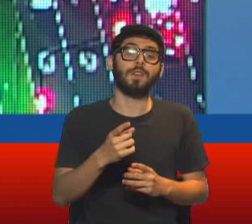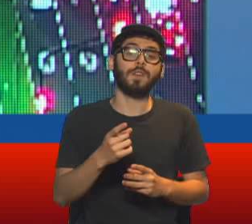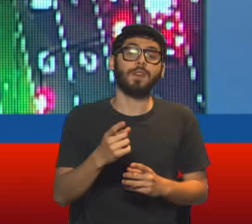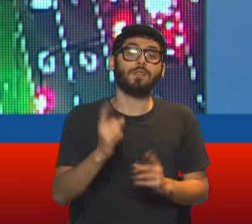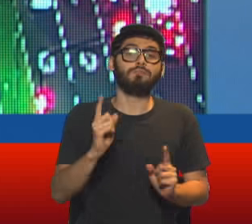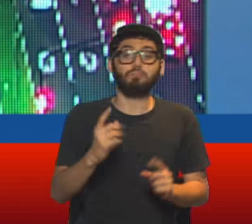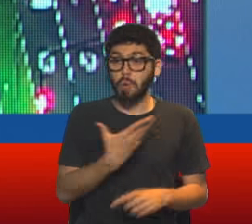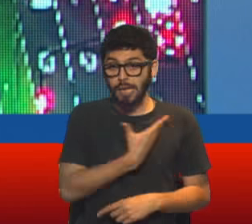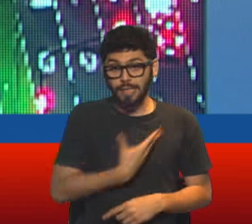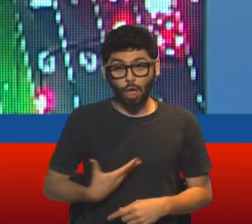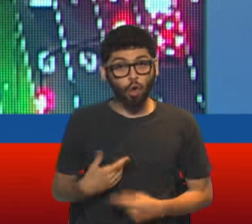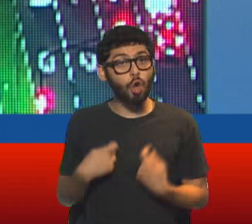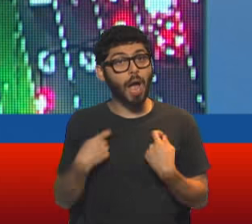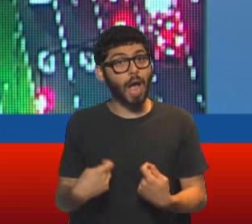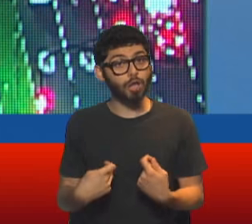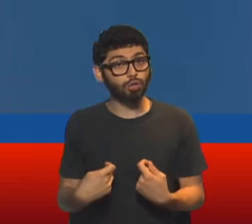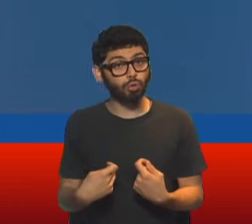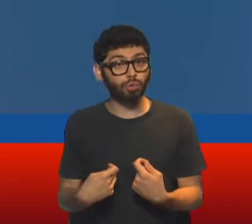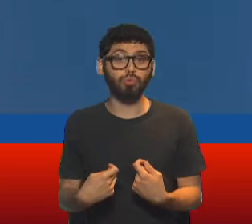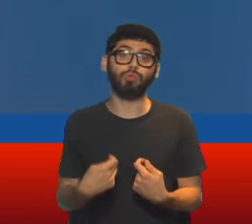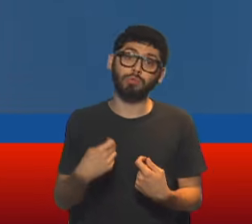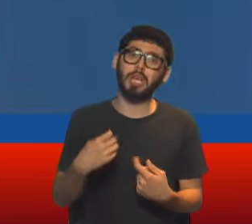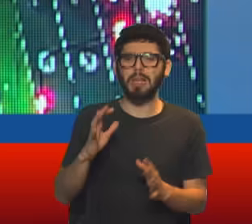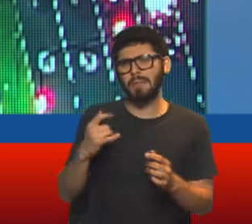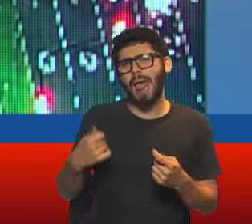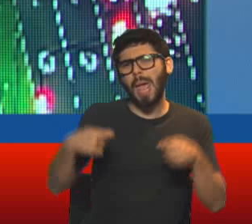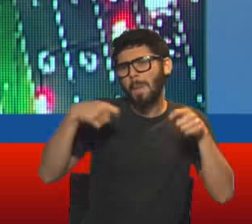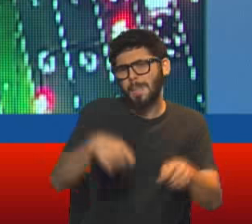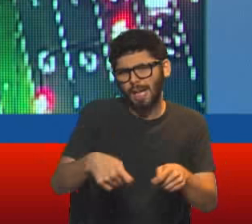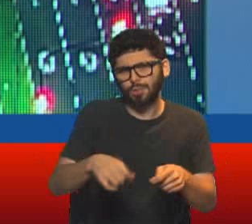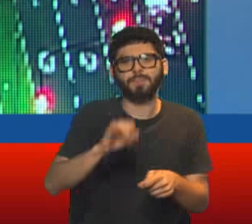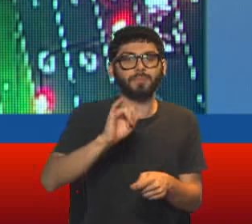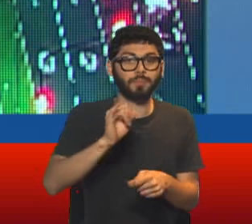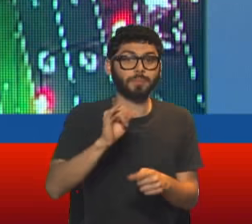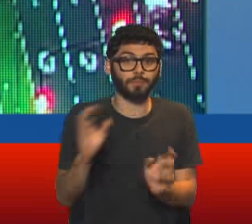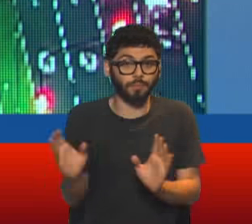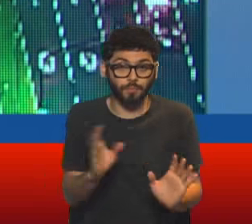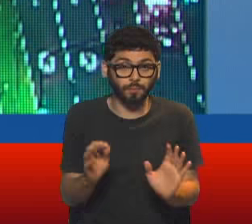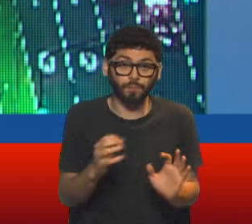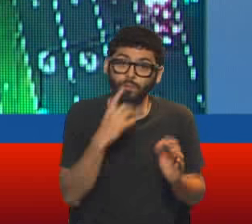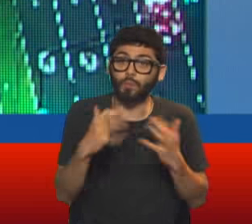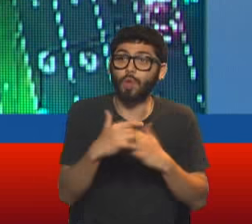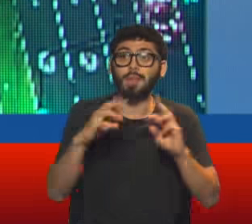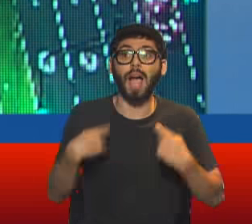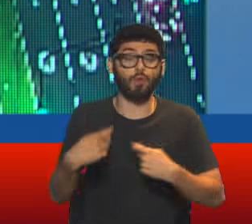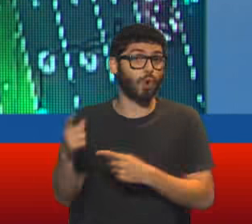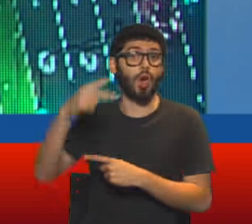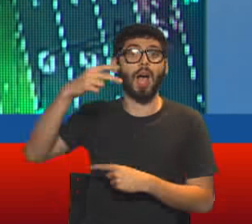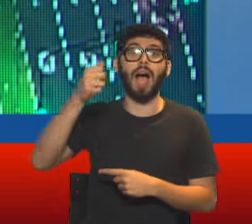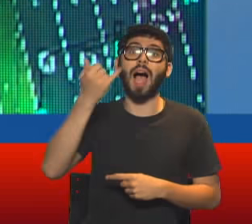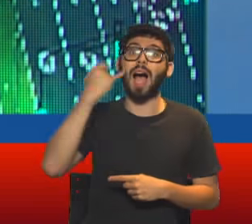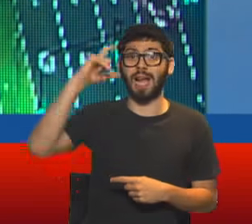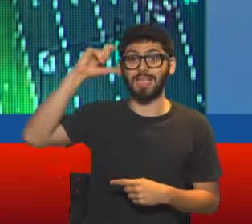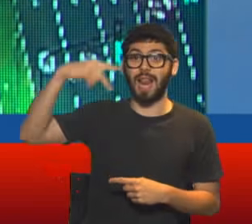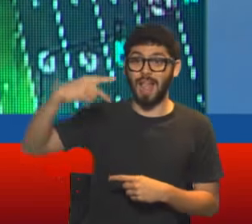estatal estamos hablando de una inversión es cierto en una época en la cual se habla mucho del gasto sin hablar lo que planea